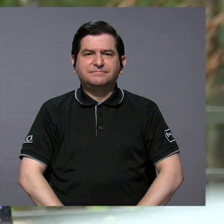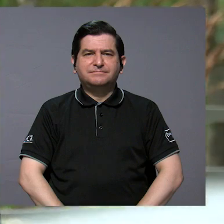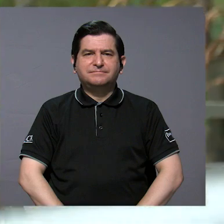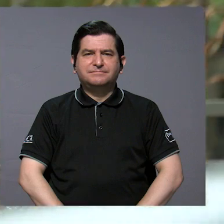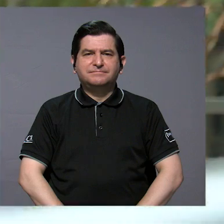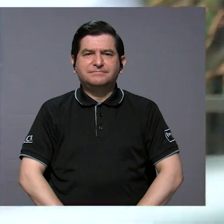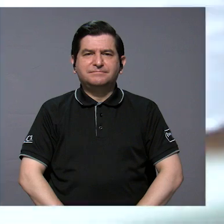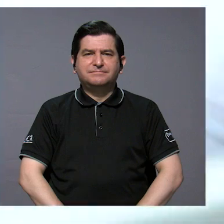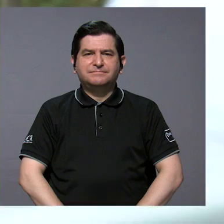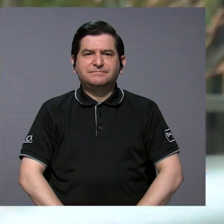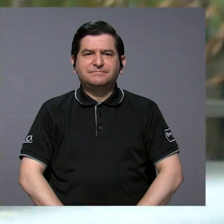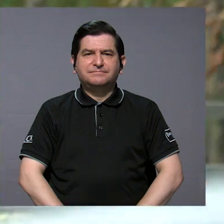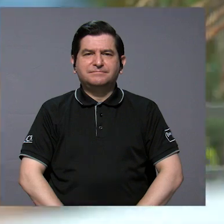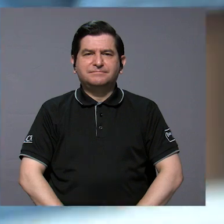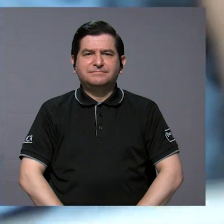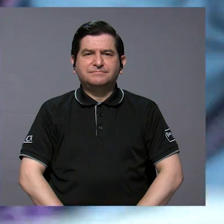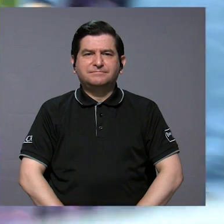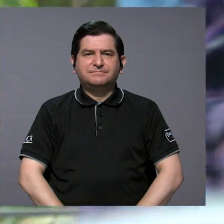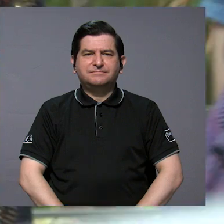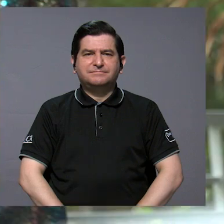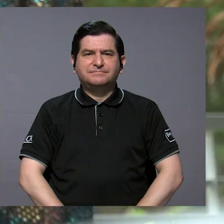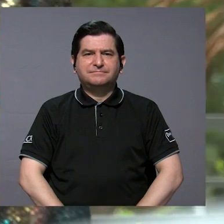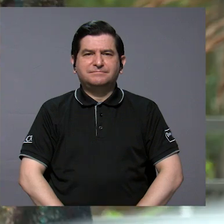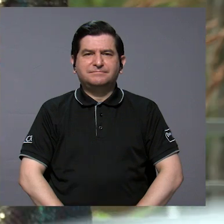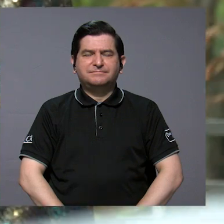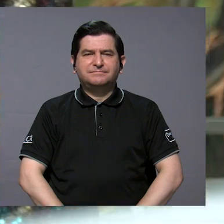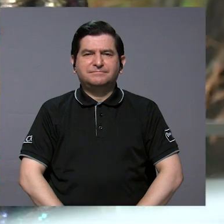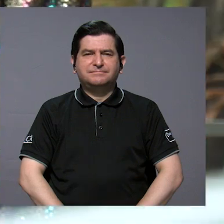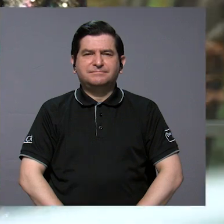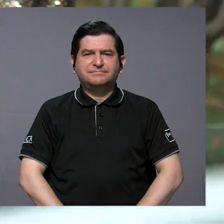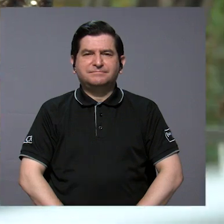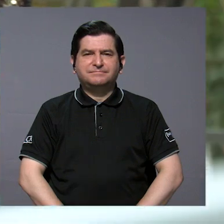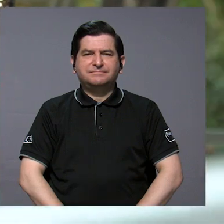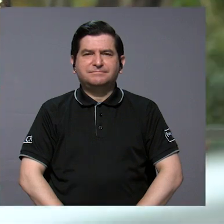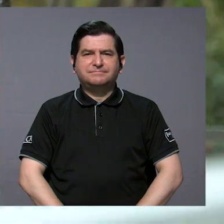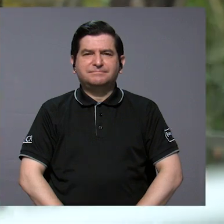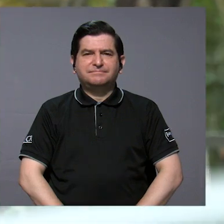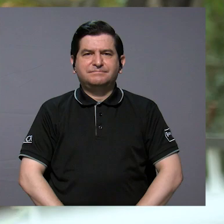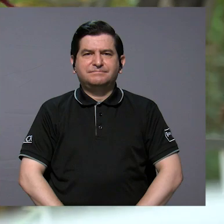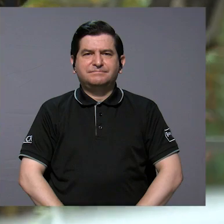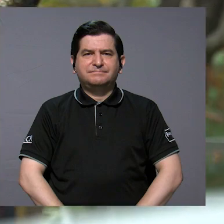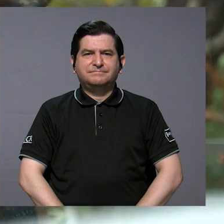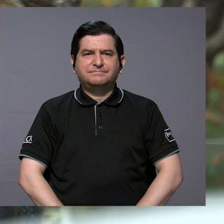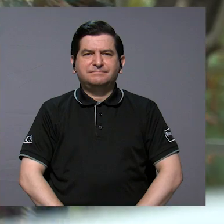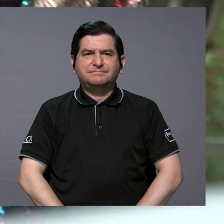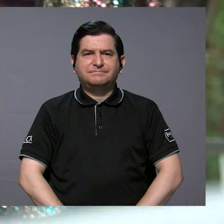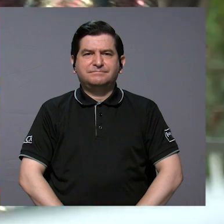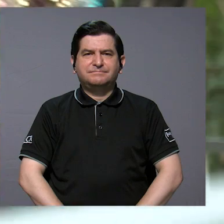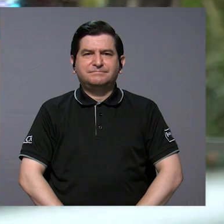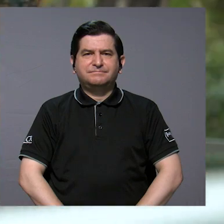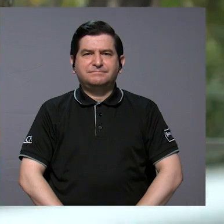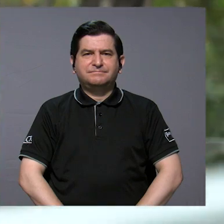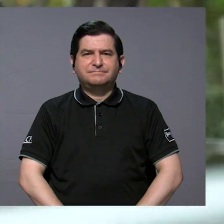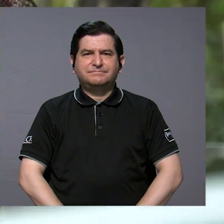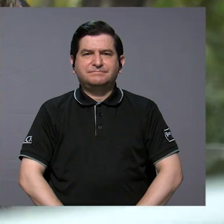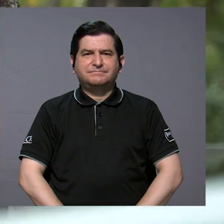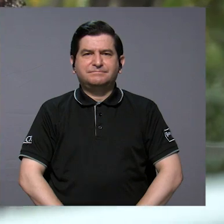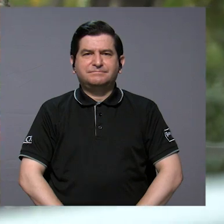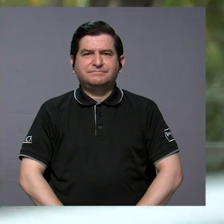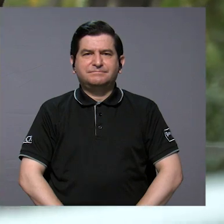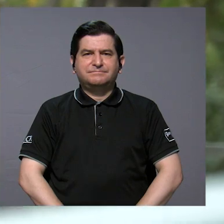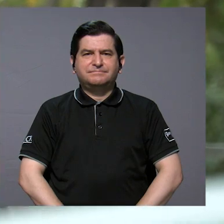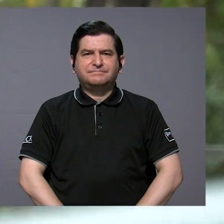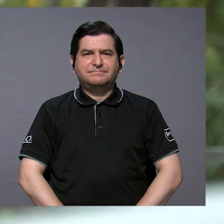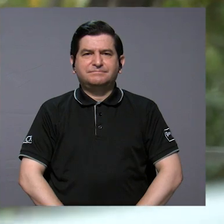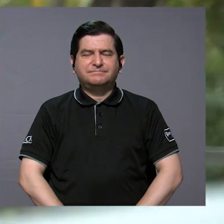Vaya tomando nota. Con el machismo no se negocia. Se le confronta, se le roba la pelota. Todo